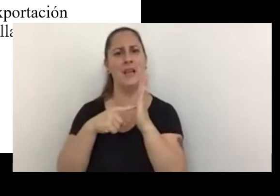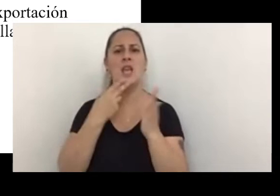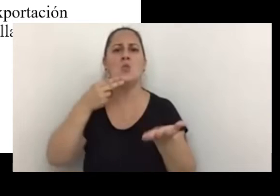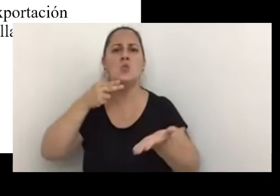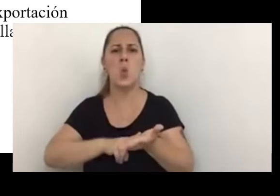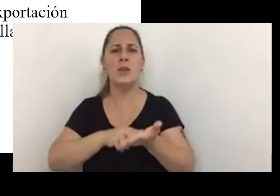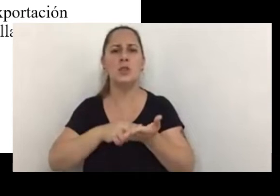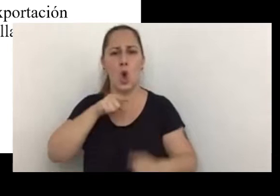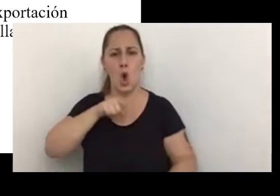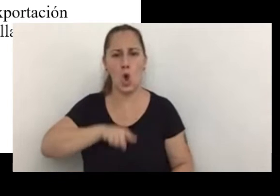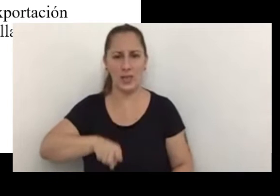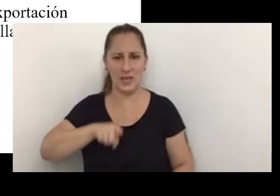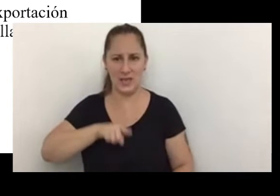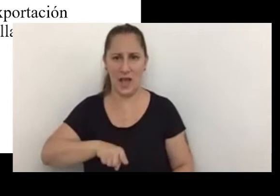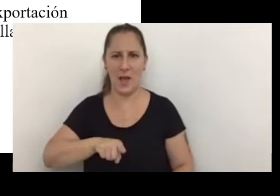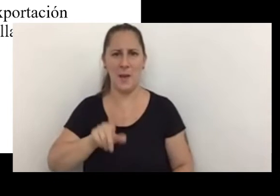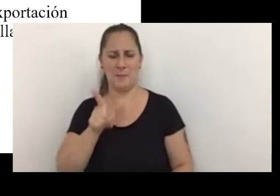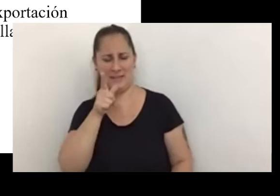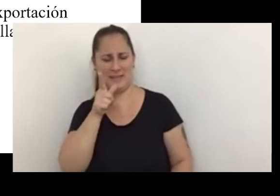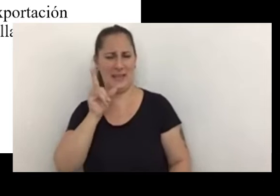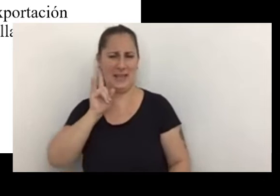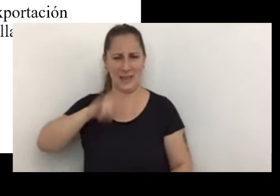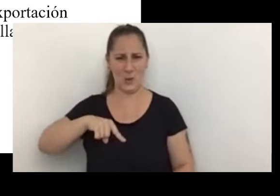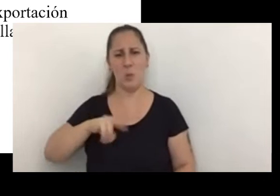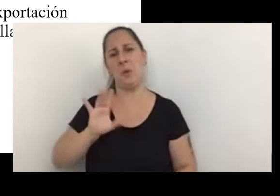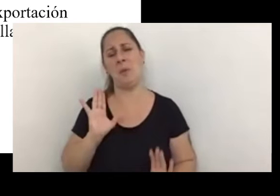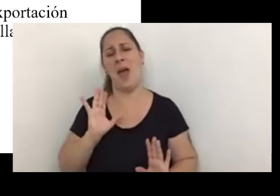lo puse porque era como chocante, pero simplemente para recordar.